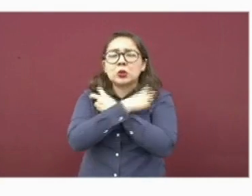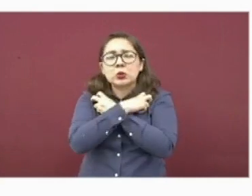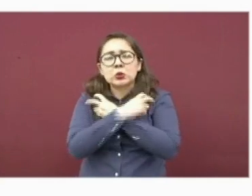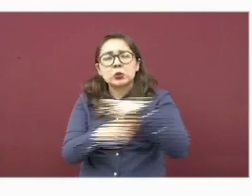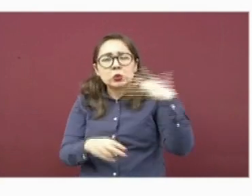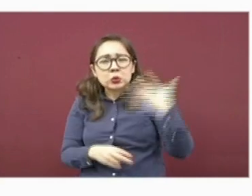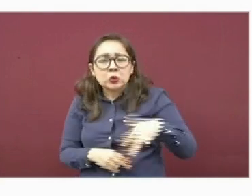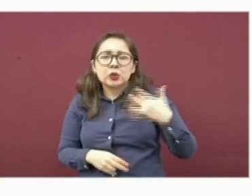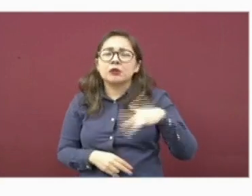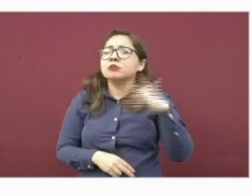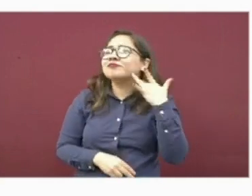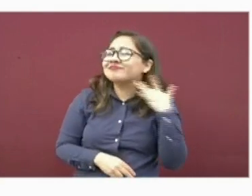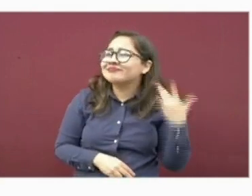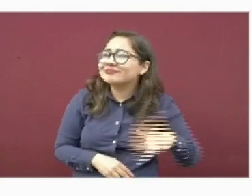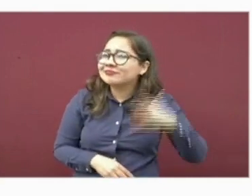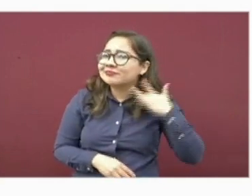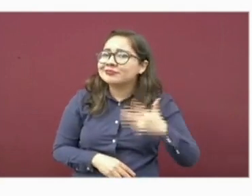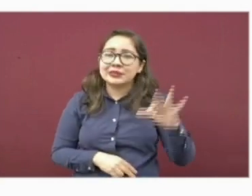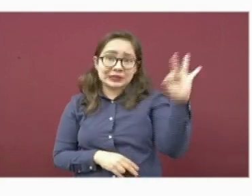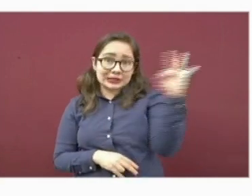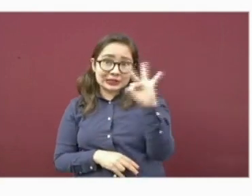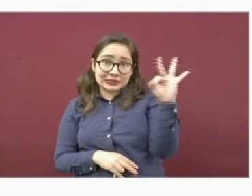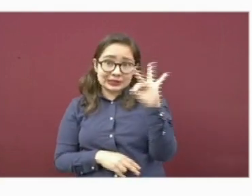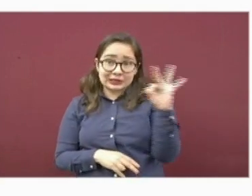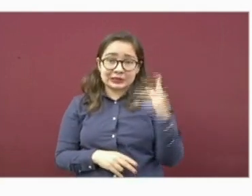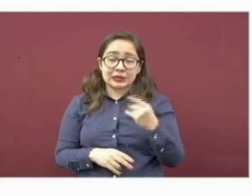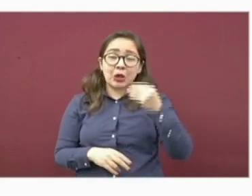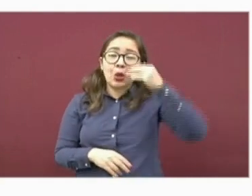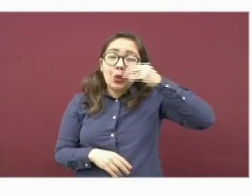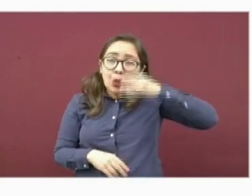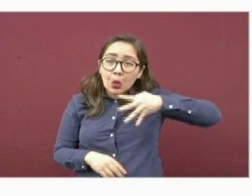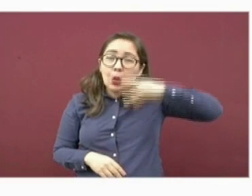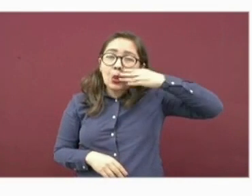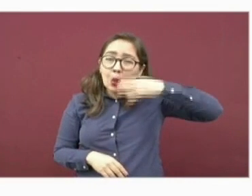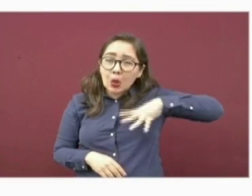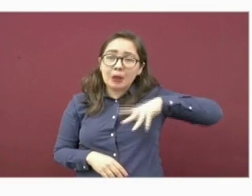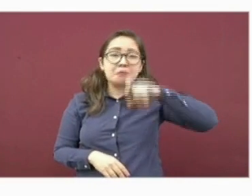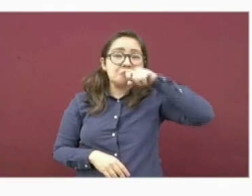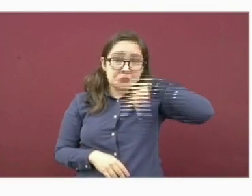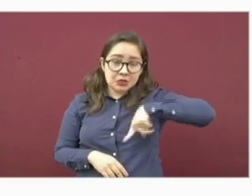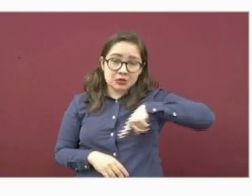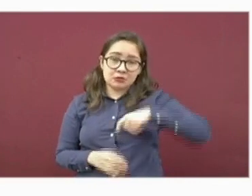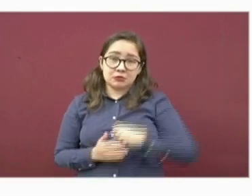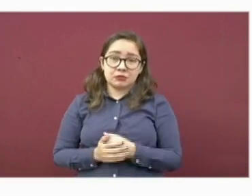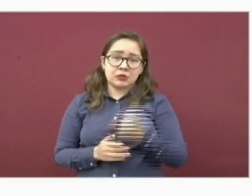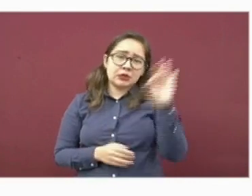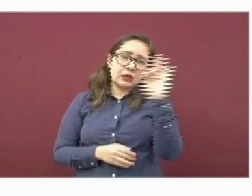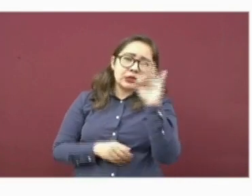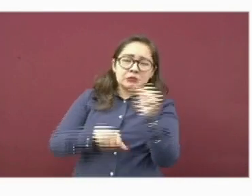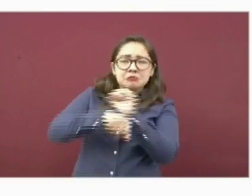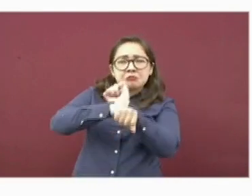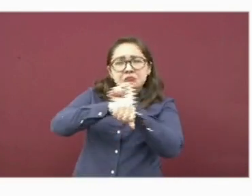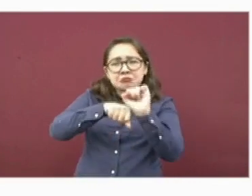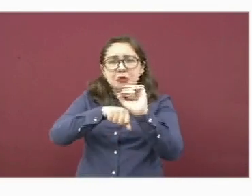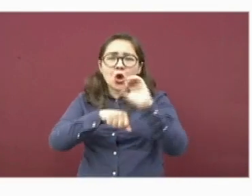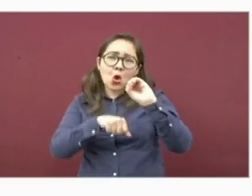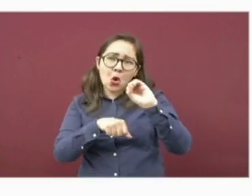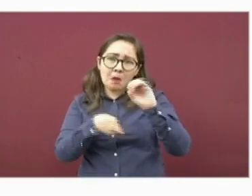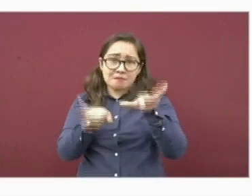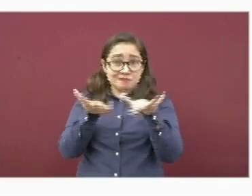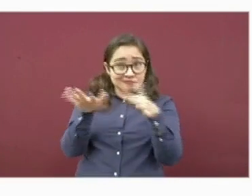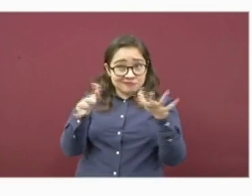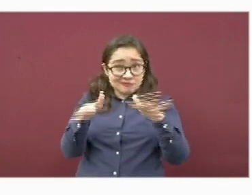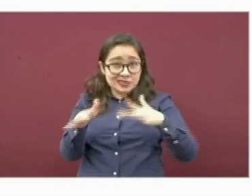o de huesos o de garganta, incluso escurrimiento nasal. presentarse en forma leve o moderada,